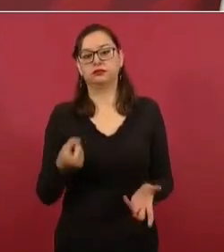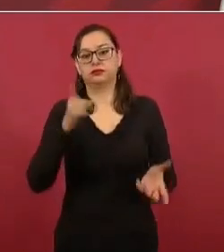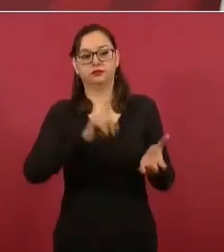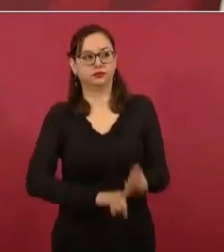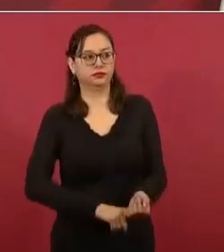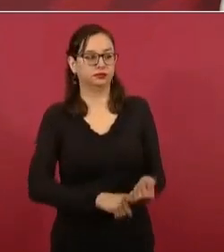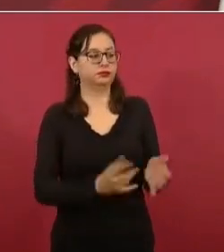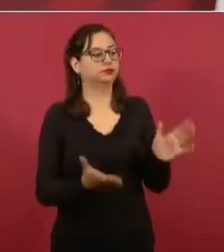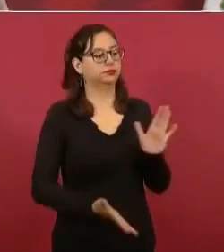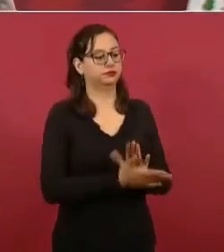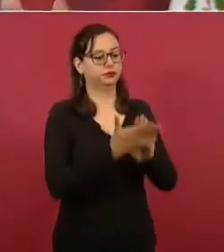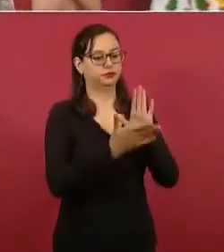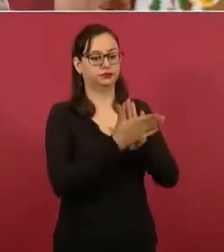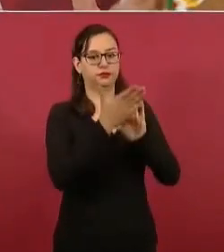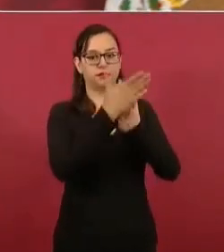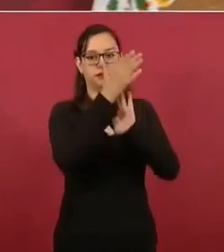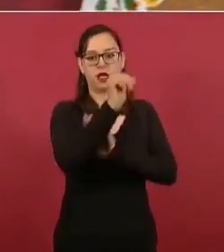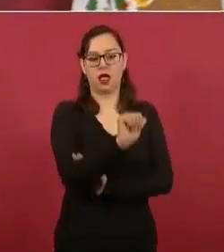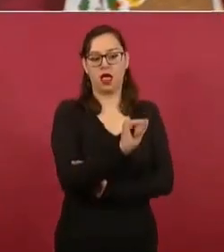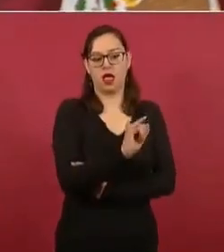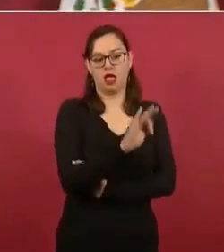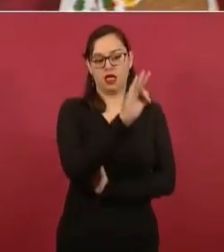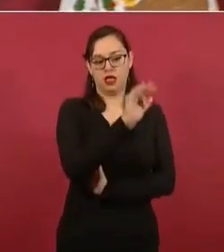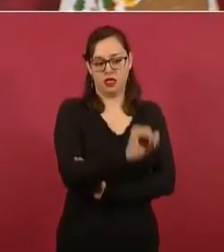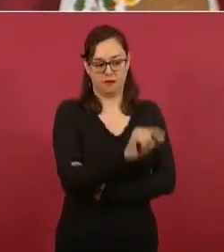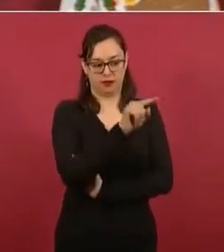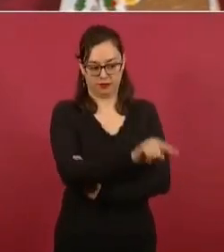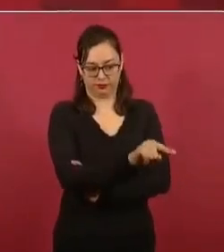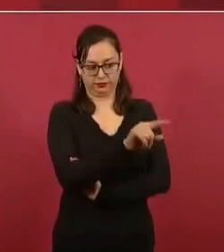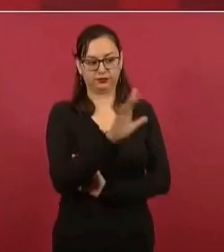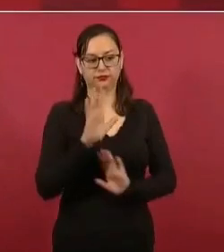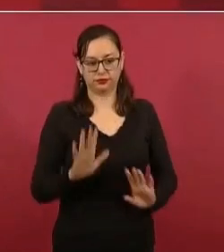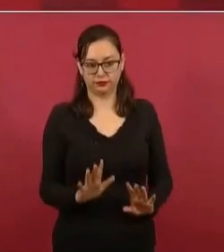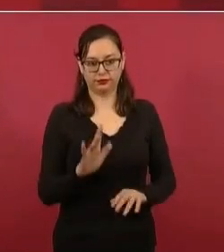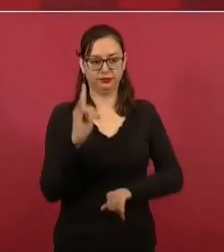no querían usar el nuevo aeropuerto.